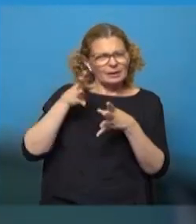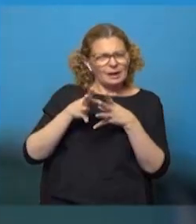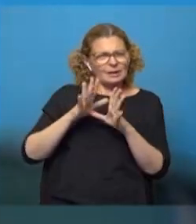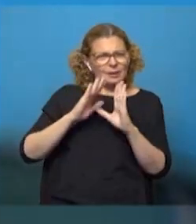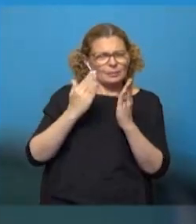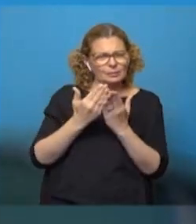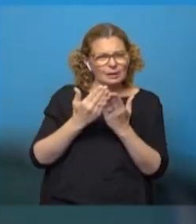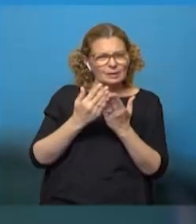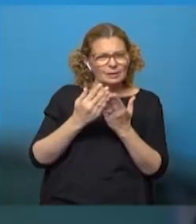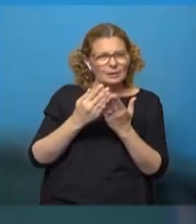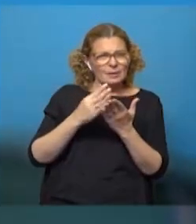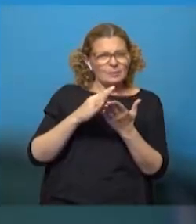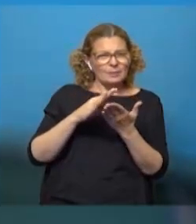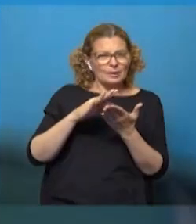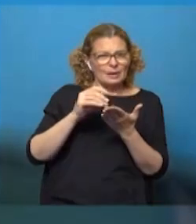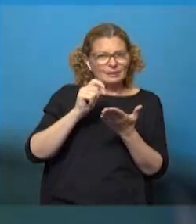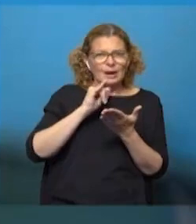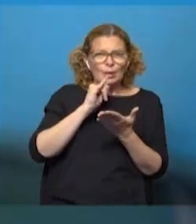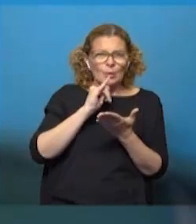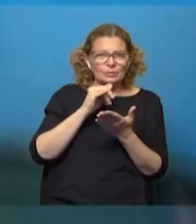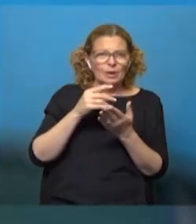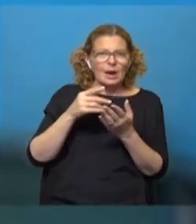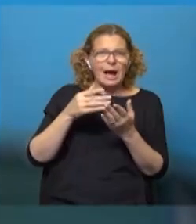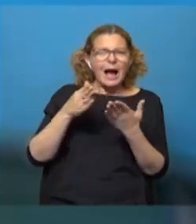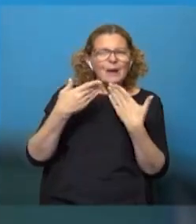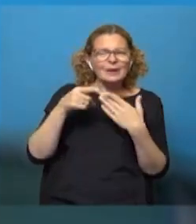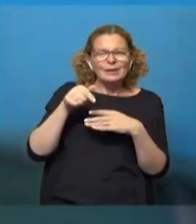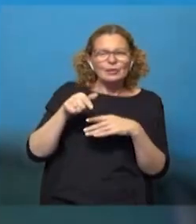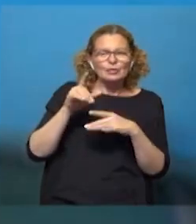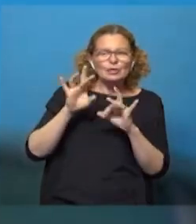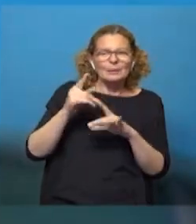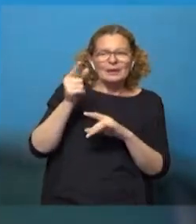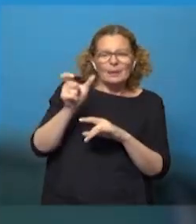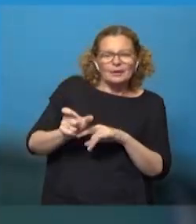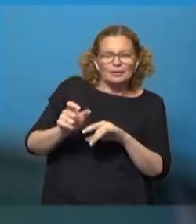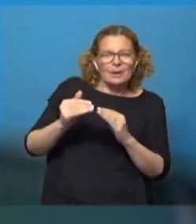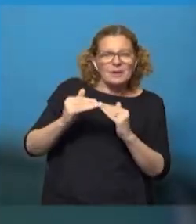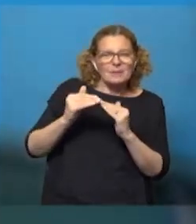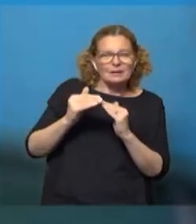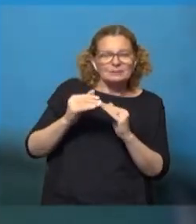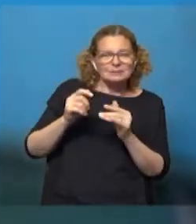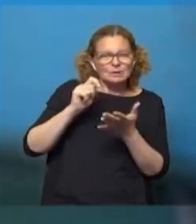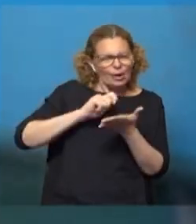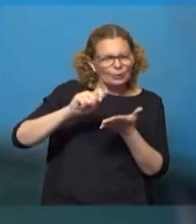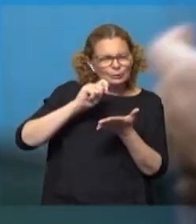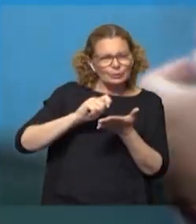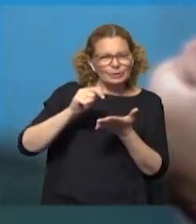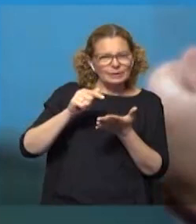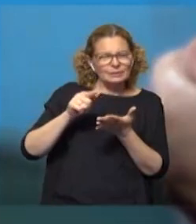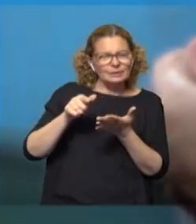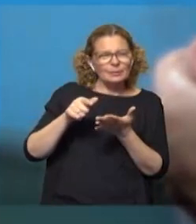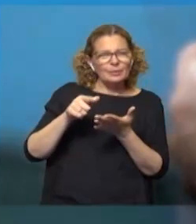pero en realidad la biografía de Winston es decir habla de sí mismo en esos libros los autores hablan de sí mismo aunque